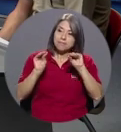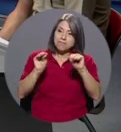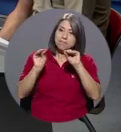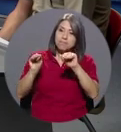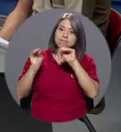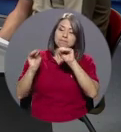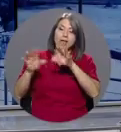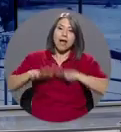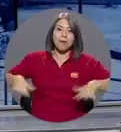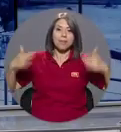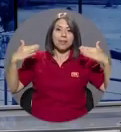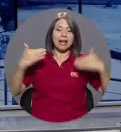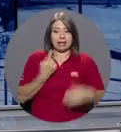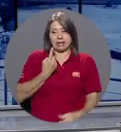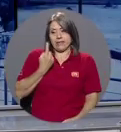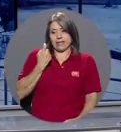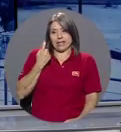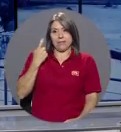educación ambiental.